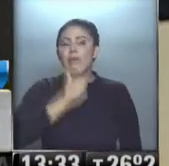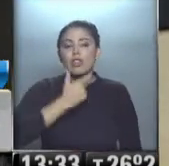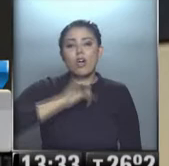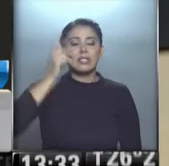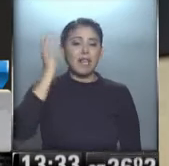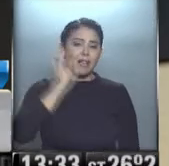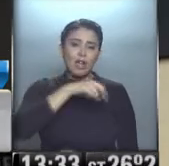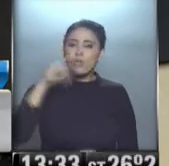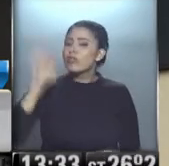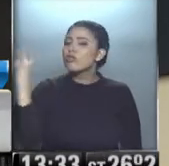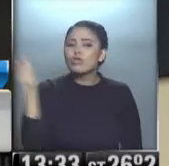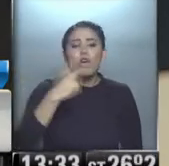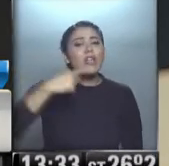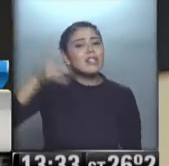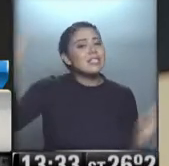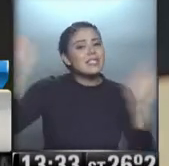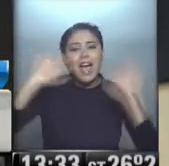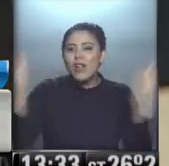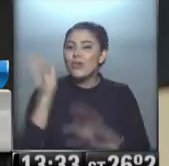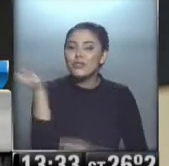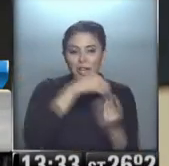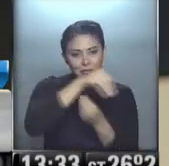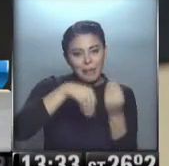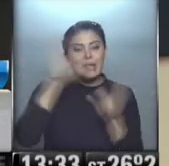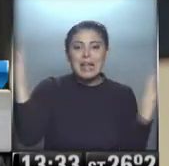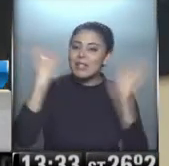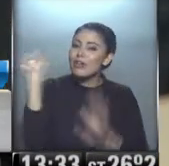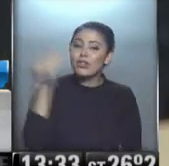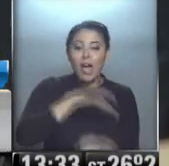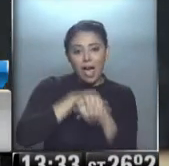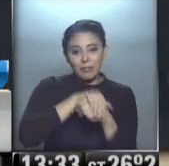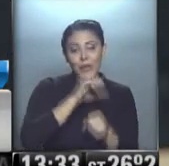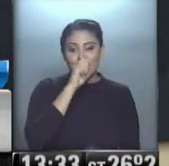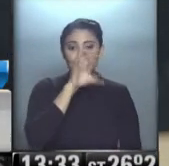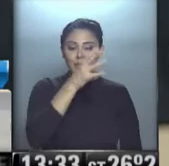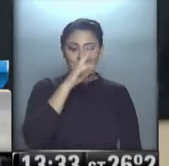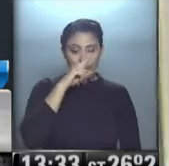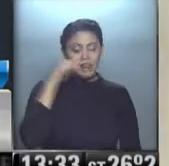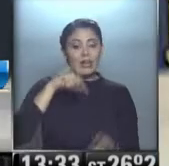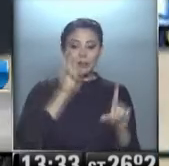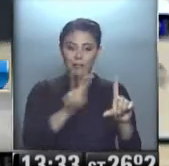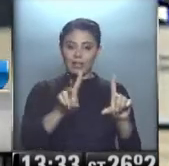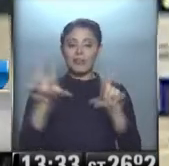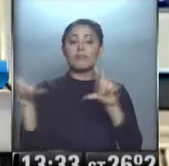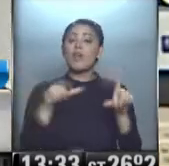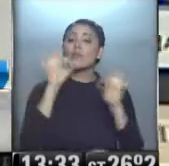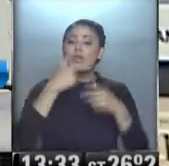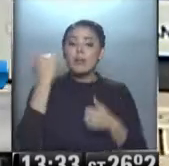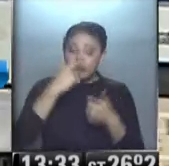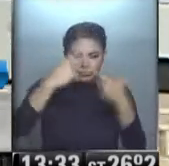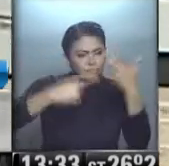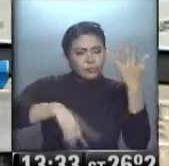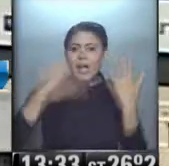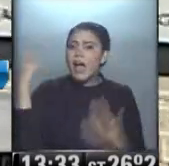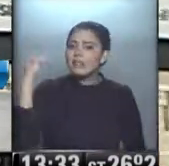todos le envían saludos a todos los familiares a todos los amigos que han quedado hoy en san juan y nos quedamos con estos proyectos porque hay muchos recién